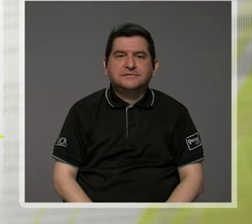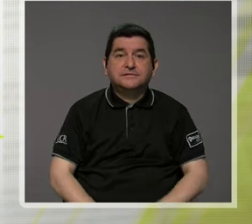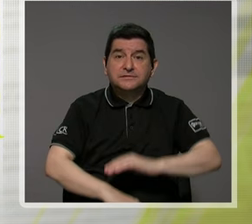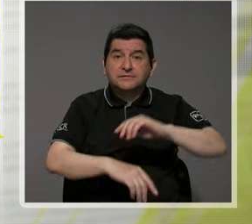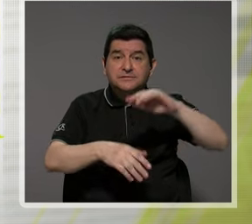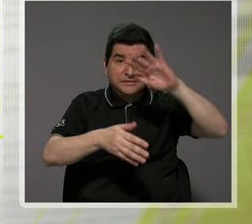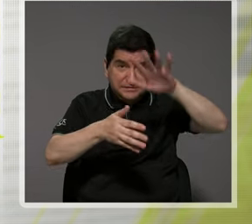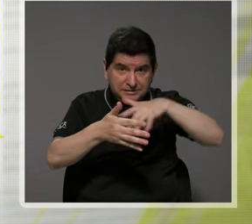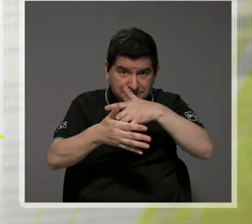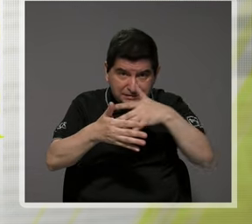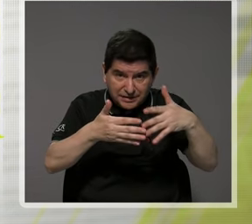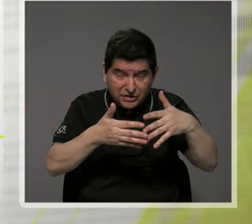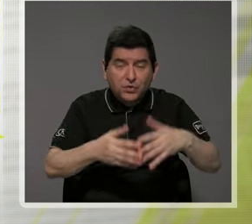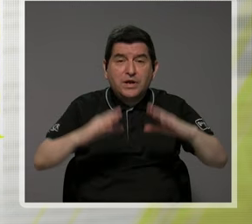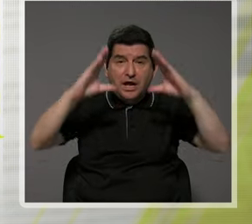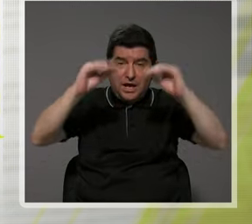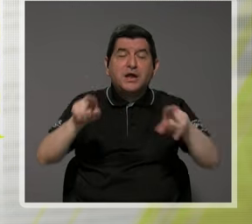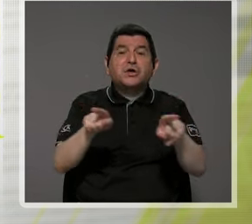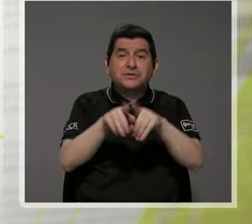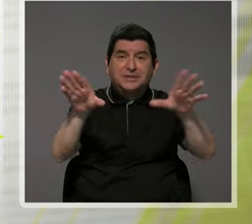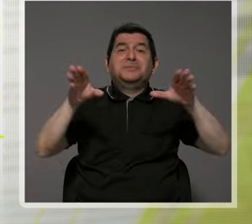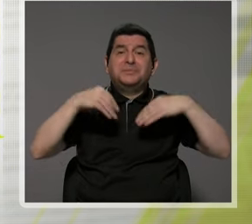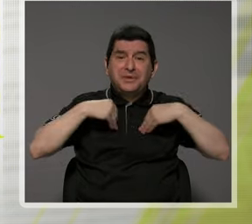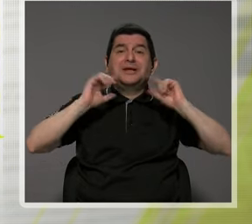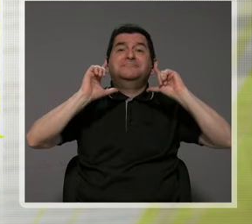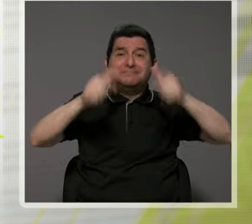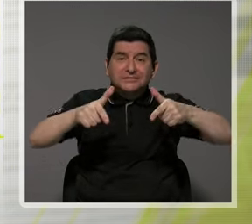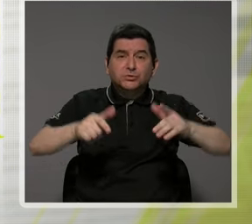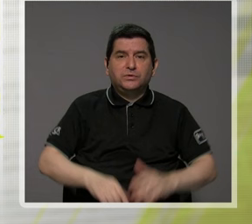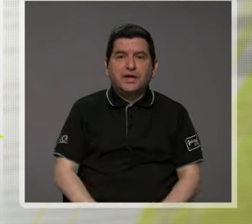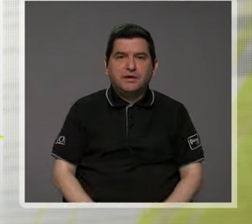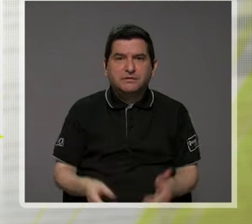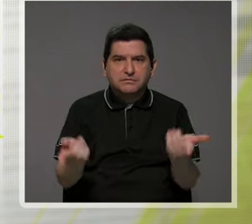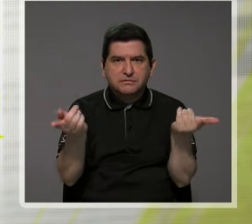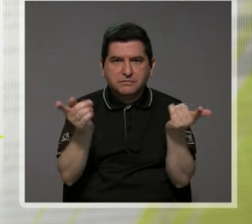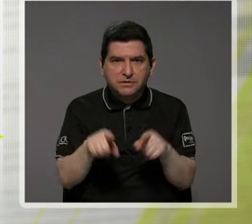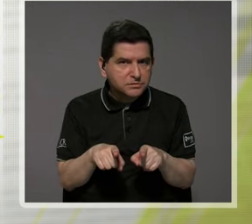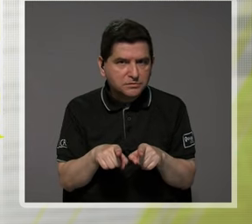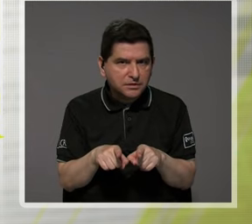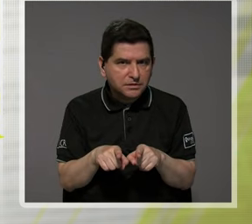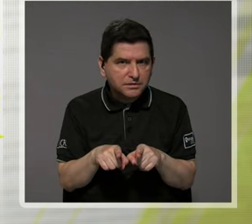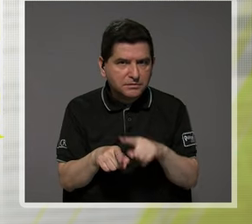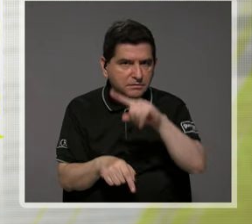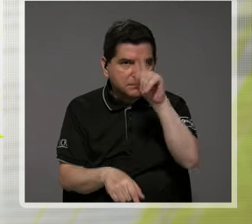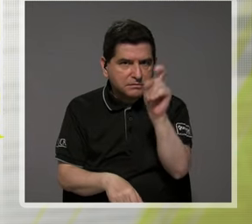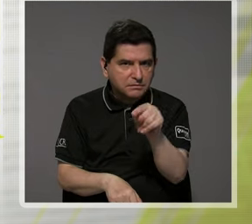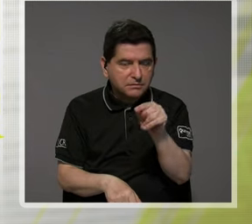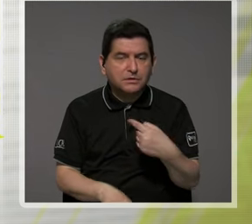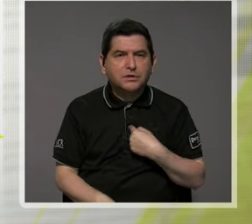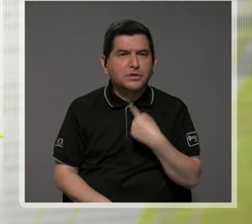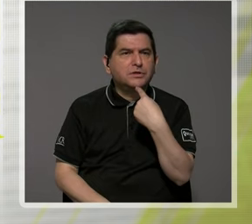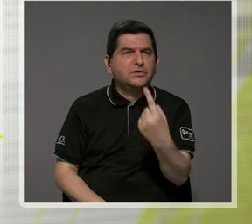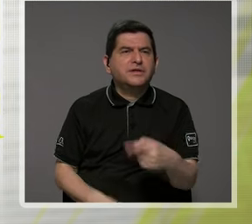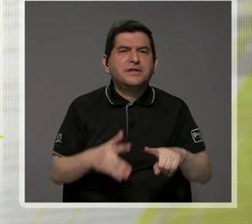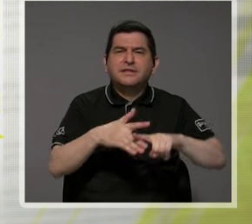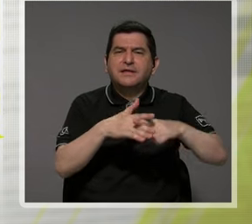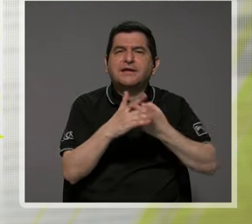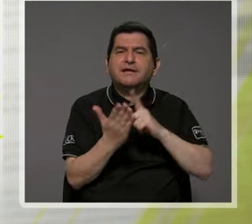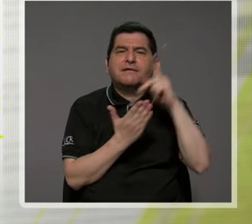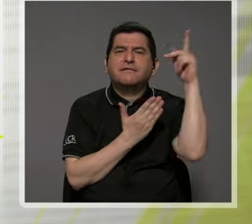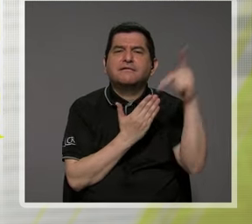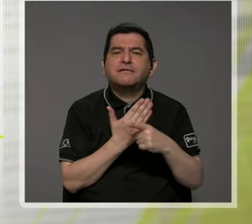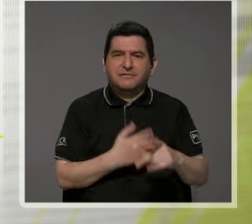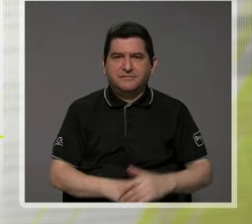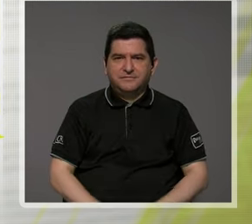horario de la noche también hay recepción de basura qué está ocurriendo también eh yo le decía al inicio del